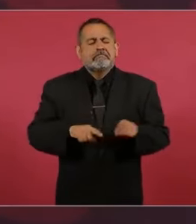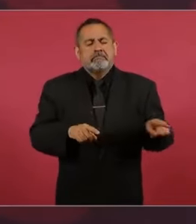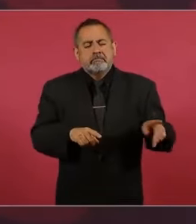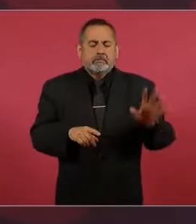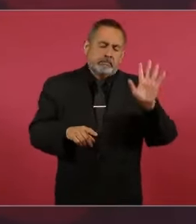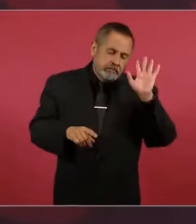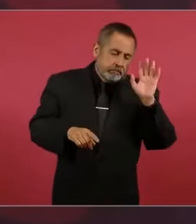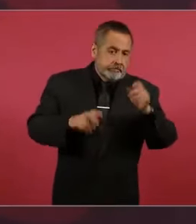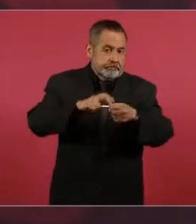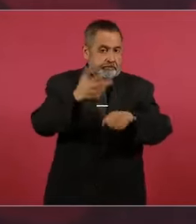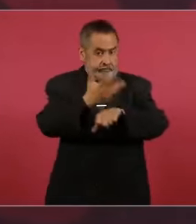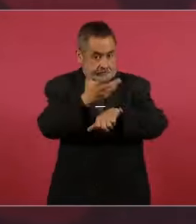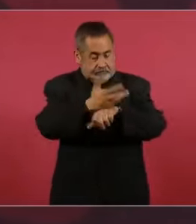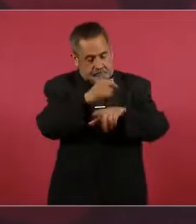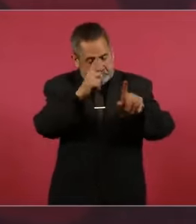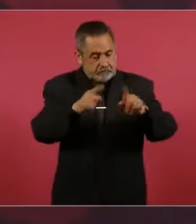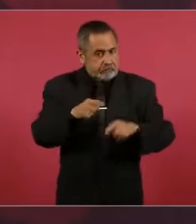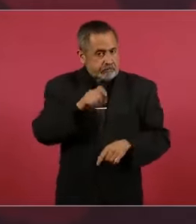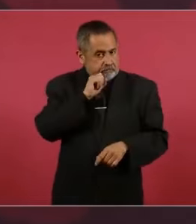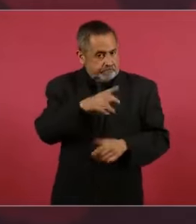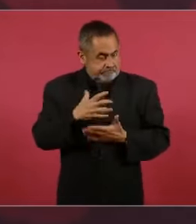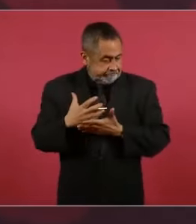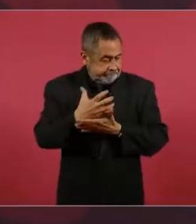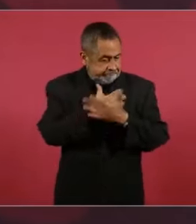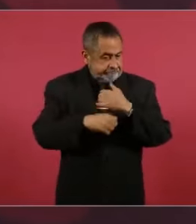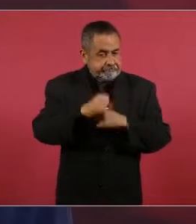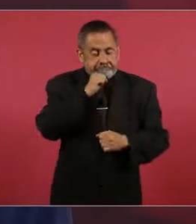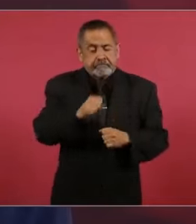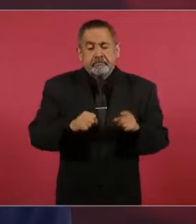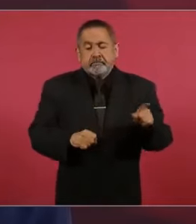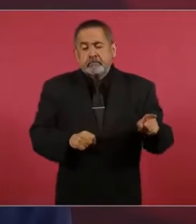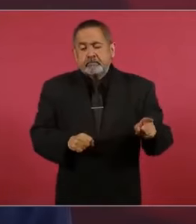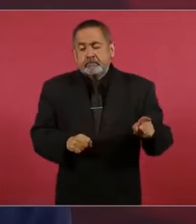bueno, porque está en Estados Unidos, pero también es